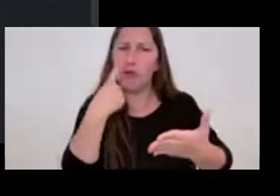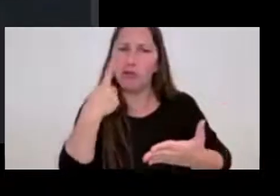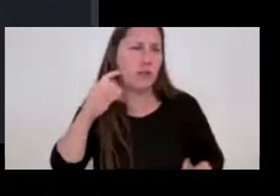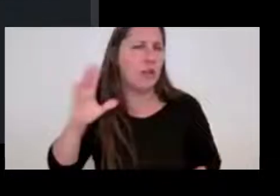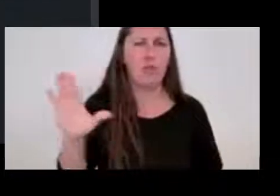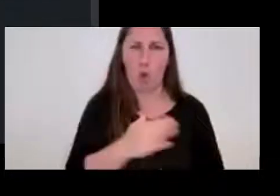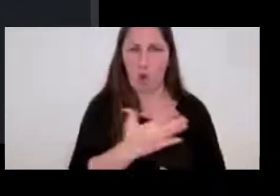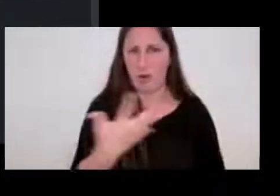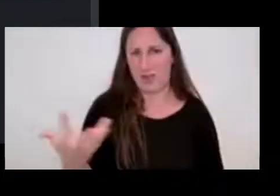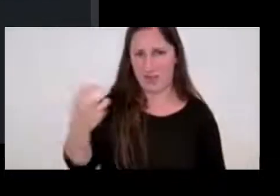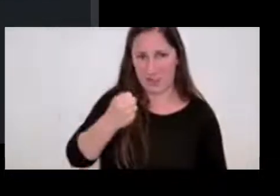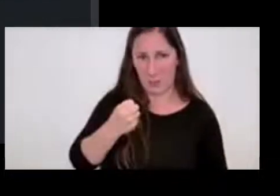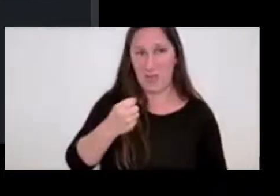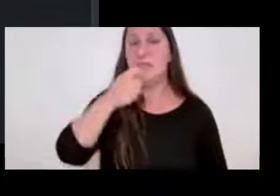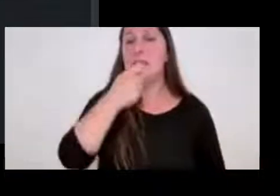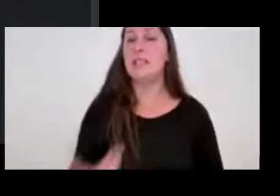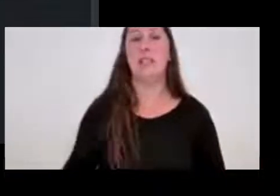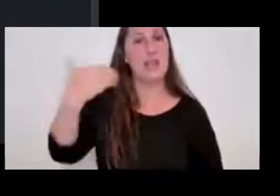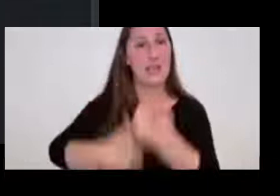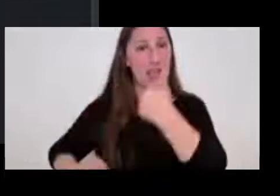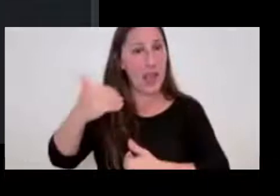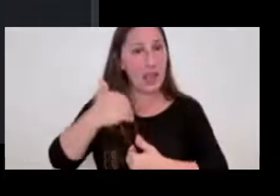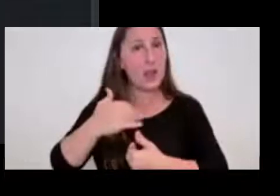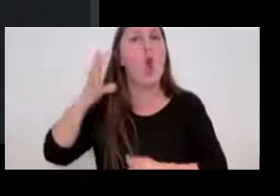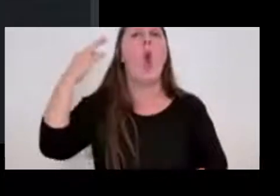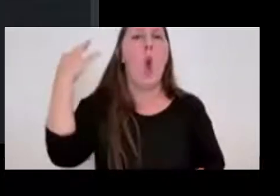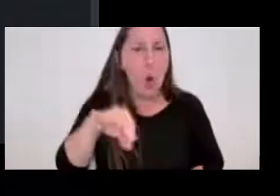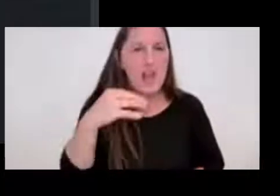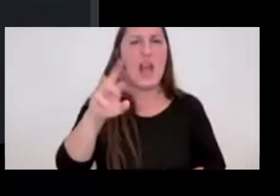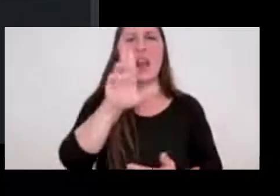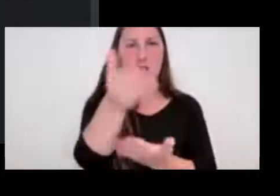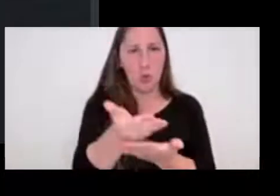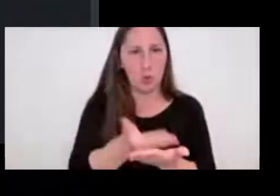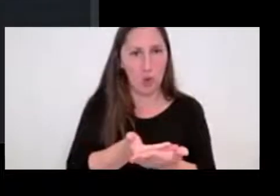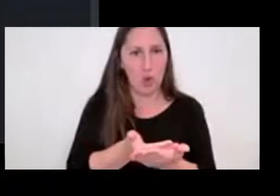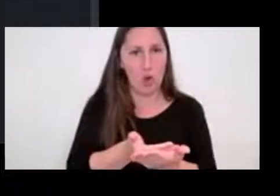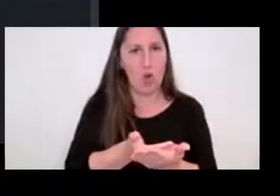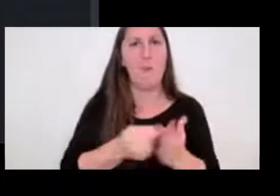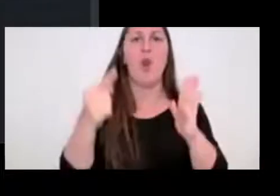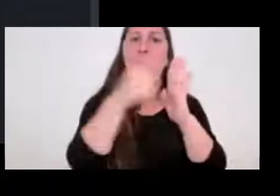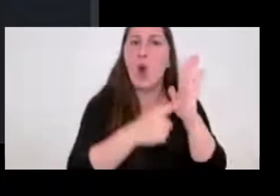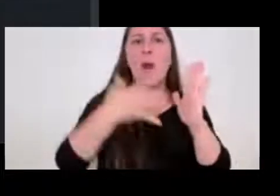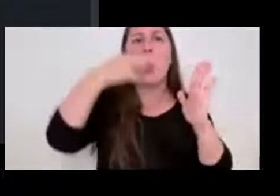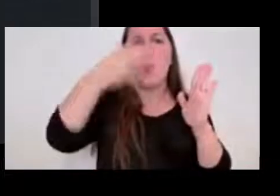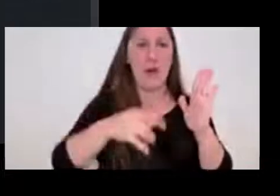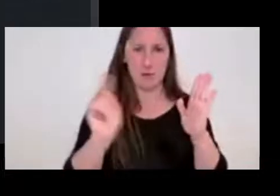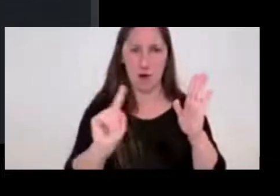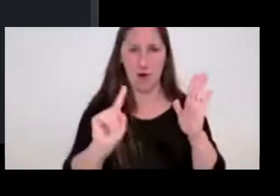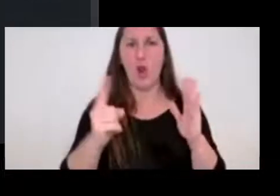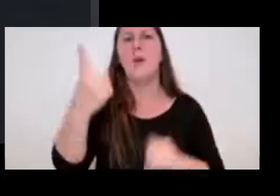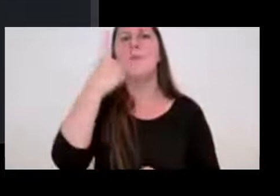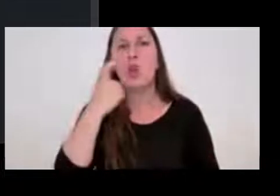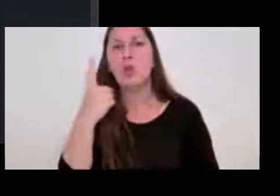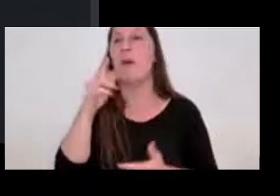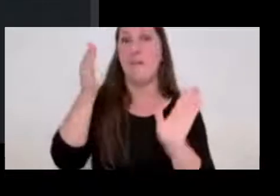Pero sí de los clientes, la validez de inscripción de los clientes, hay una resolución que obliga a eso. Pero igual digo, tampoco cumplamos la norma en este caso, porque controlémoslas a medida que vayamos